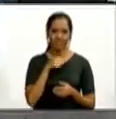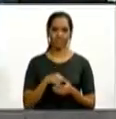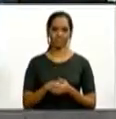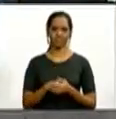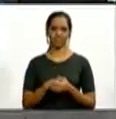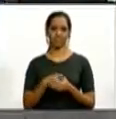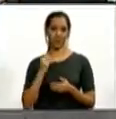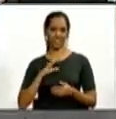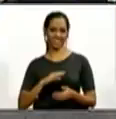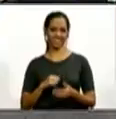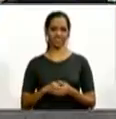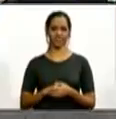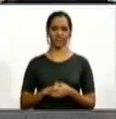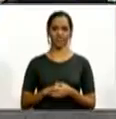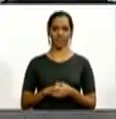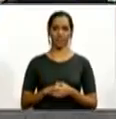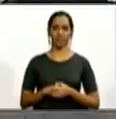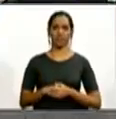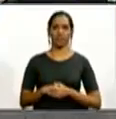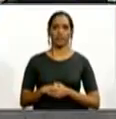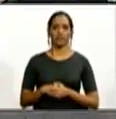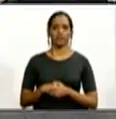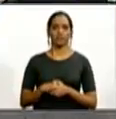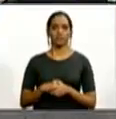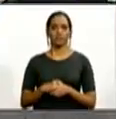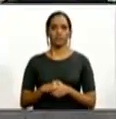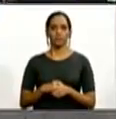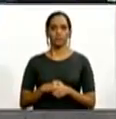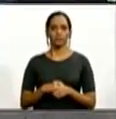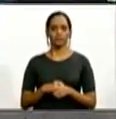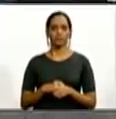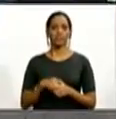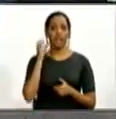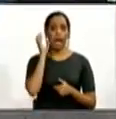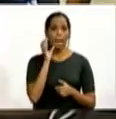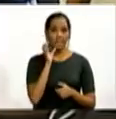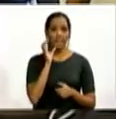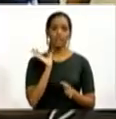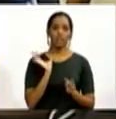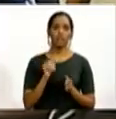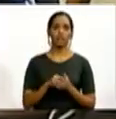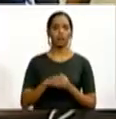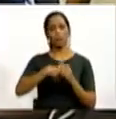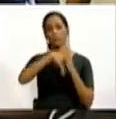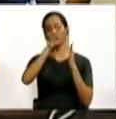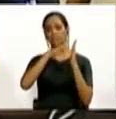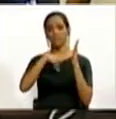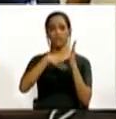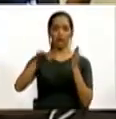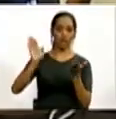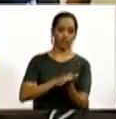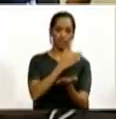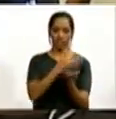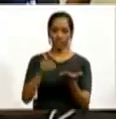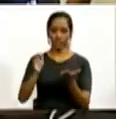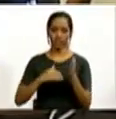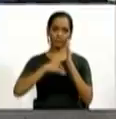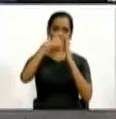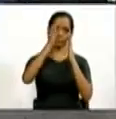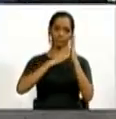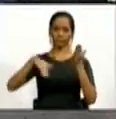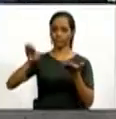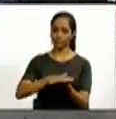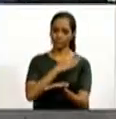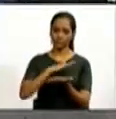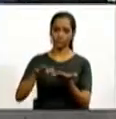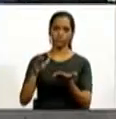ofrecer en esta campaña? Pintar. ¿Cómo? Y frisar. Capriles, pintar y frisar. Pintar y frisar. Claro. Esa es su eterna... No, al revés.